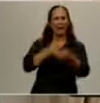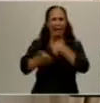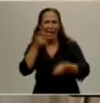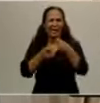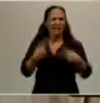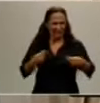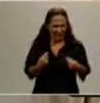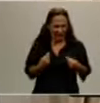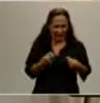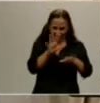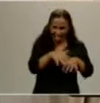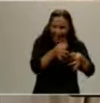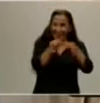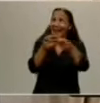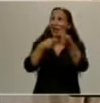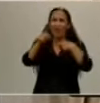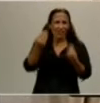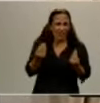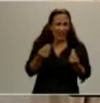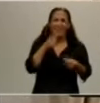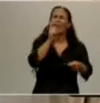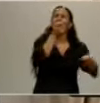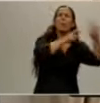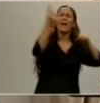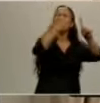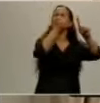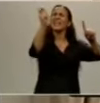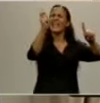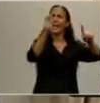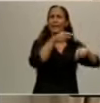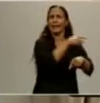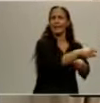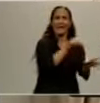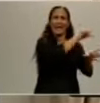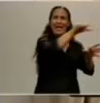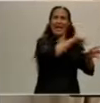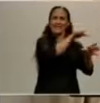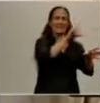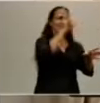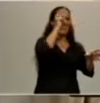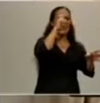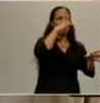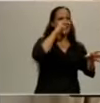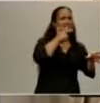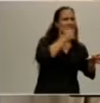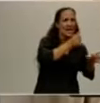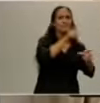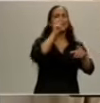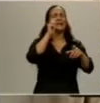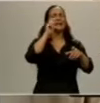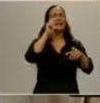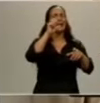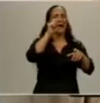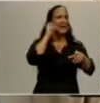granos? Si los únicos que le venden granos a los iraníes son Aceitera General Dehesa, Cargill, Bunge y